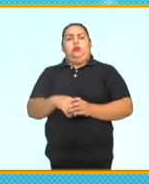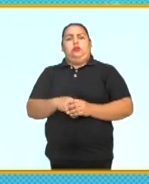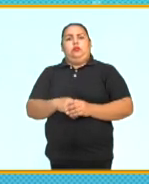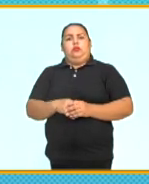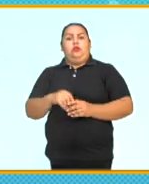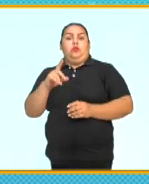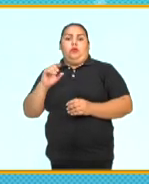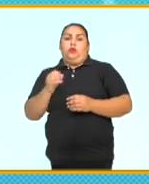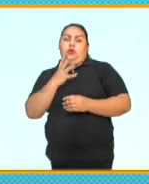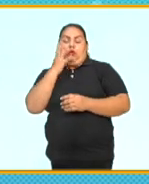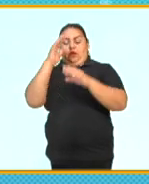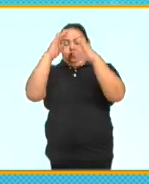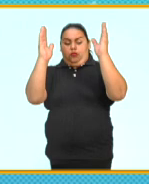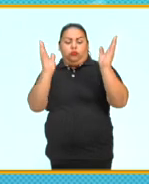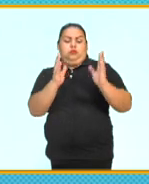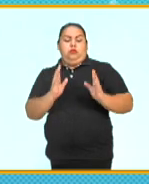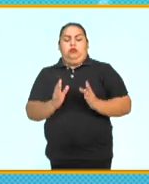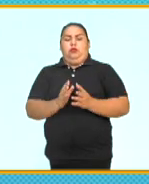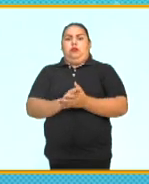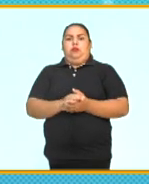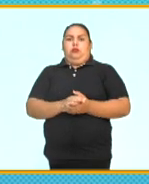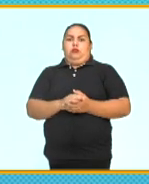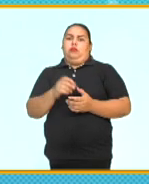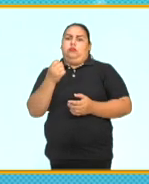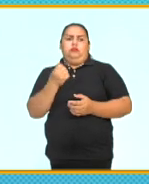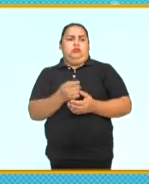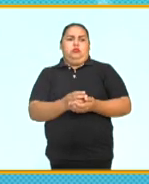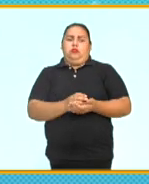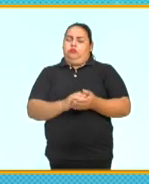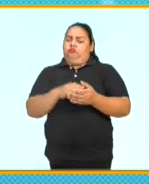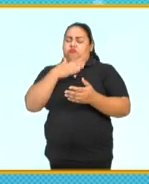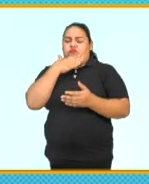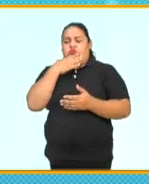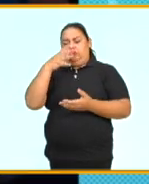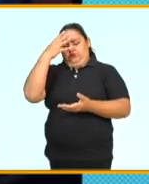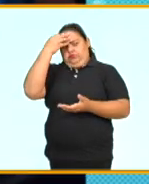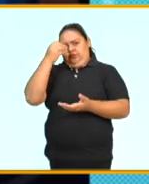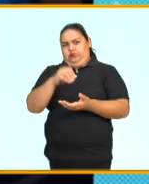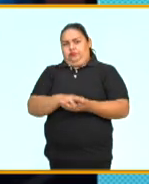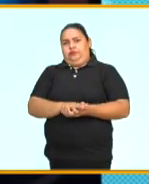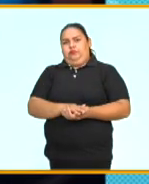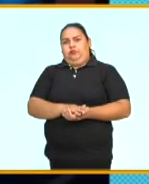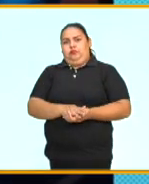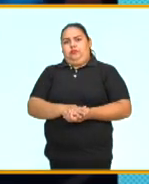intelectual enamorada de las manualidades y repostería.